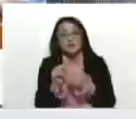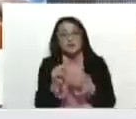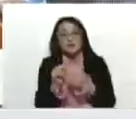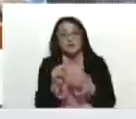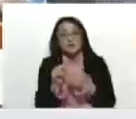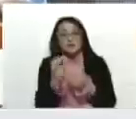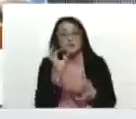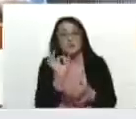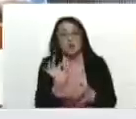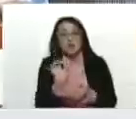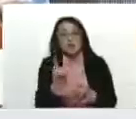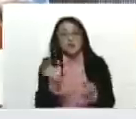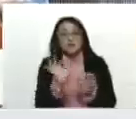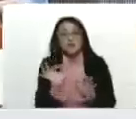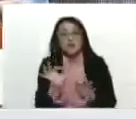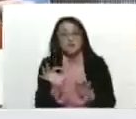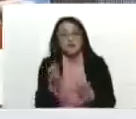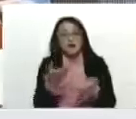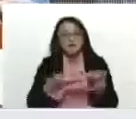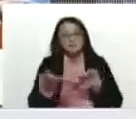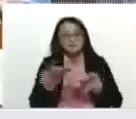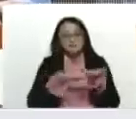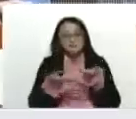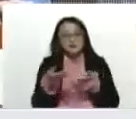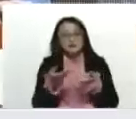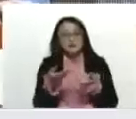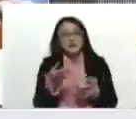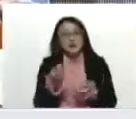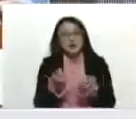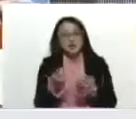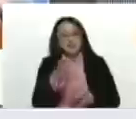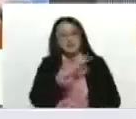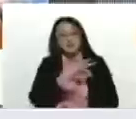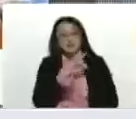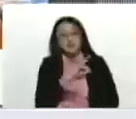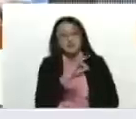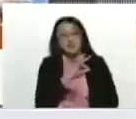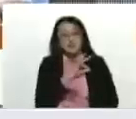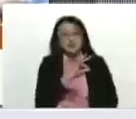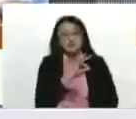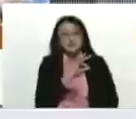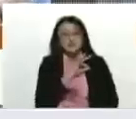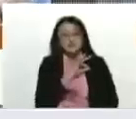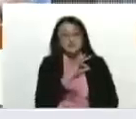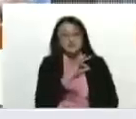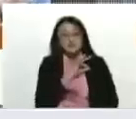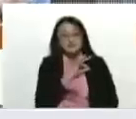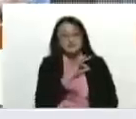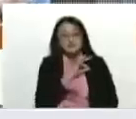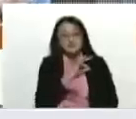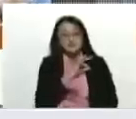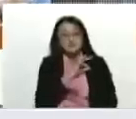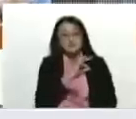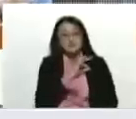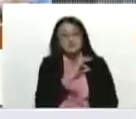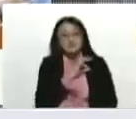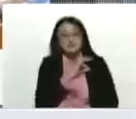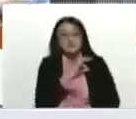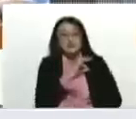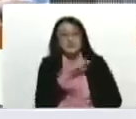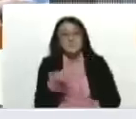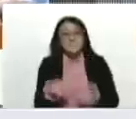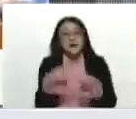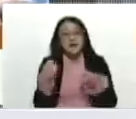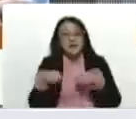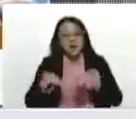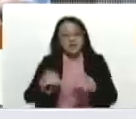el principal mecanismo coordinación económica y social le pongo un ejemplo supónganse que un panadero ya no produce